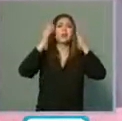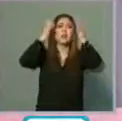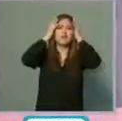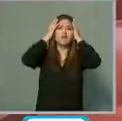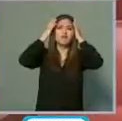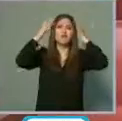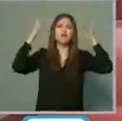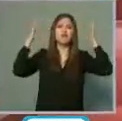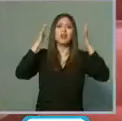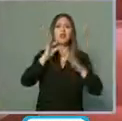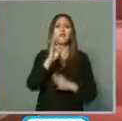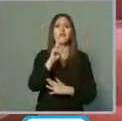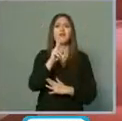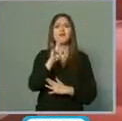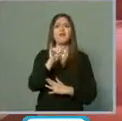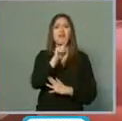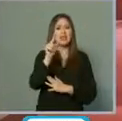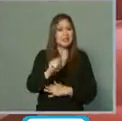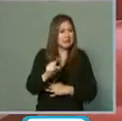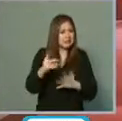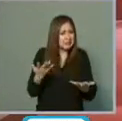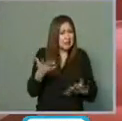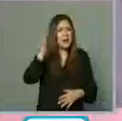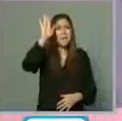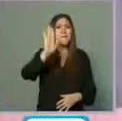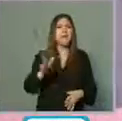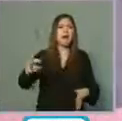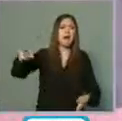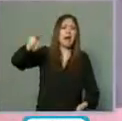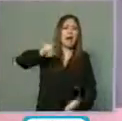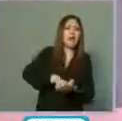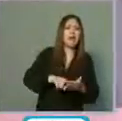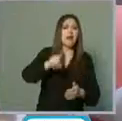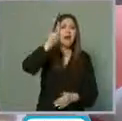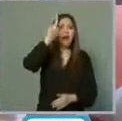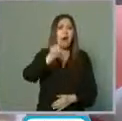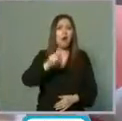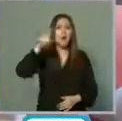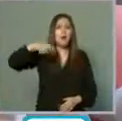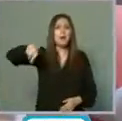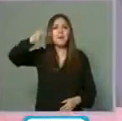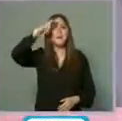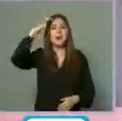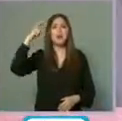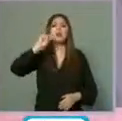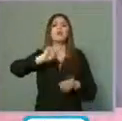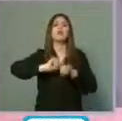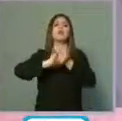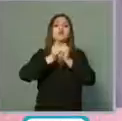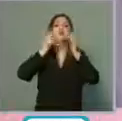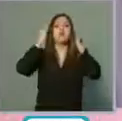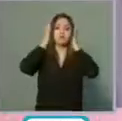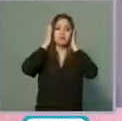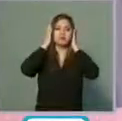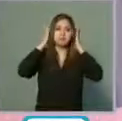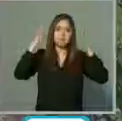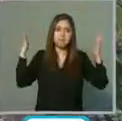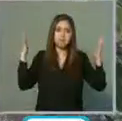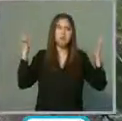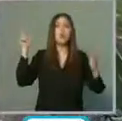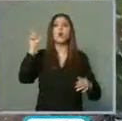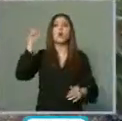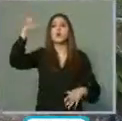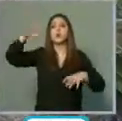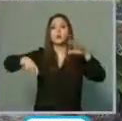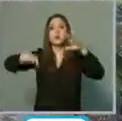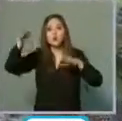El cabello, imaginemos que le entra agua, ¿no? Cuando estamos en el verano, y eso hace un poquito que sea más frizz. Por eso cuando llueve, cuando